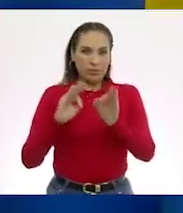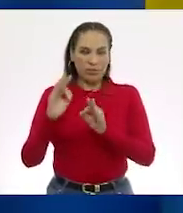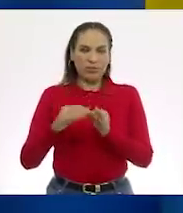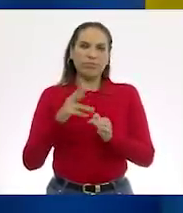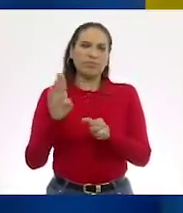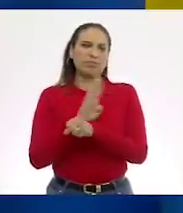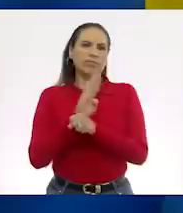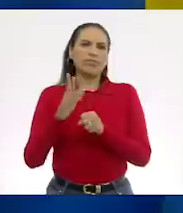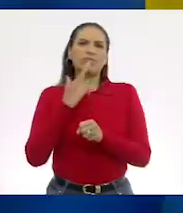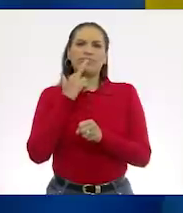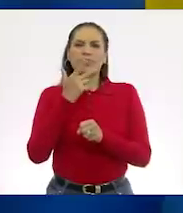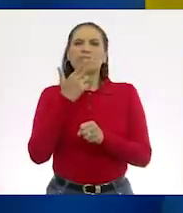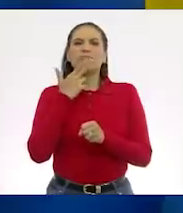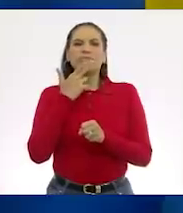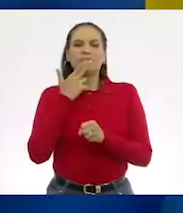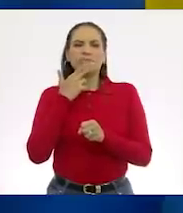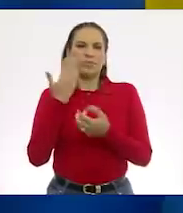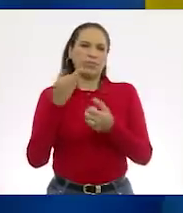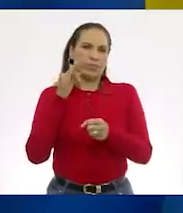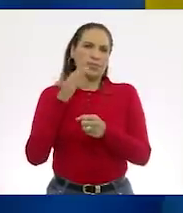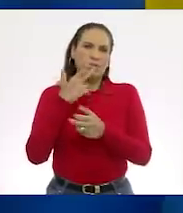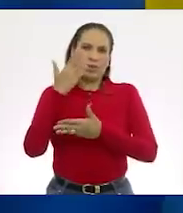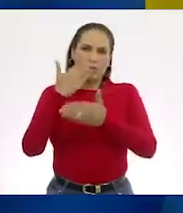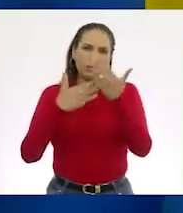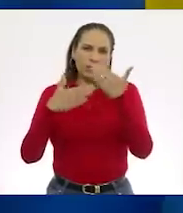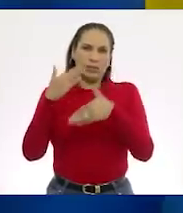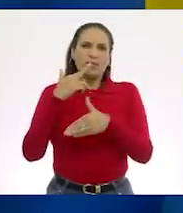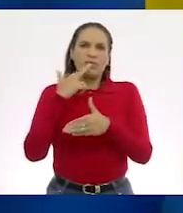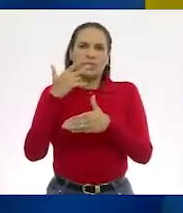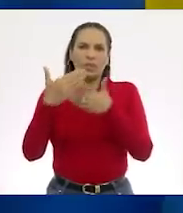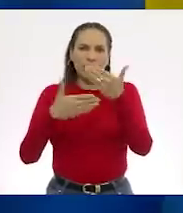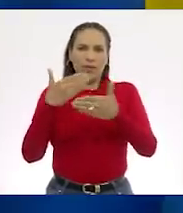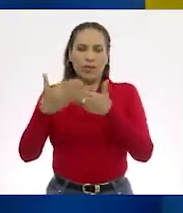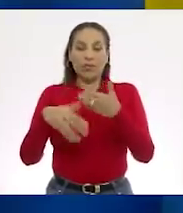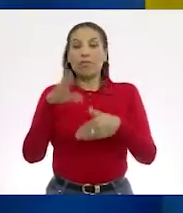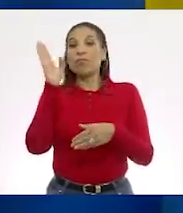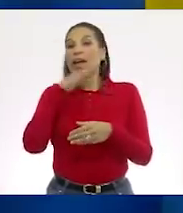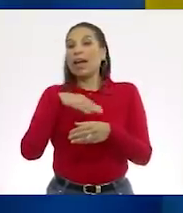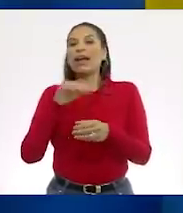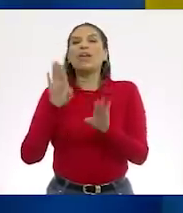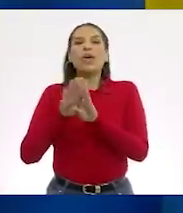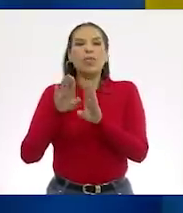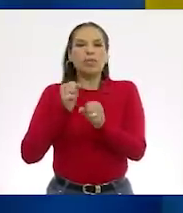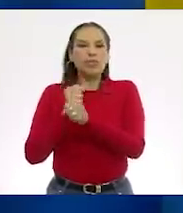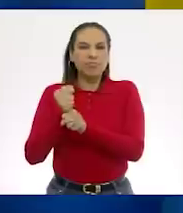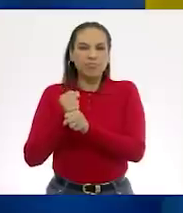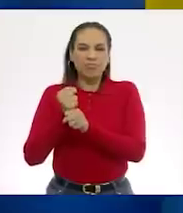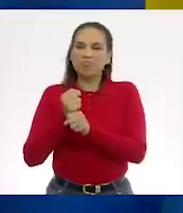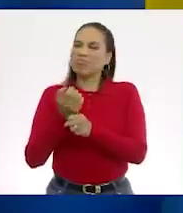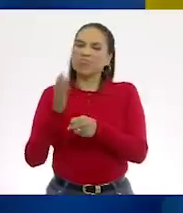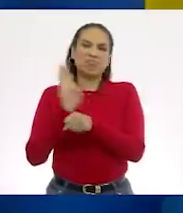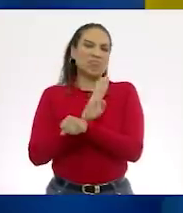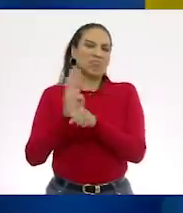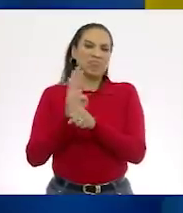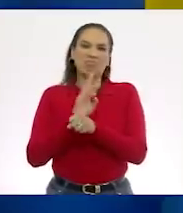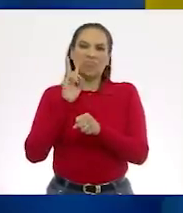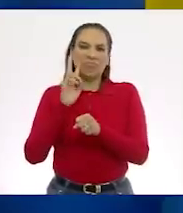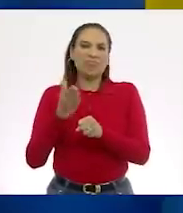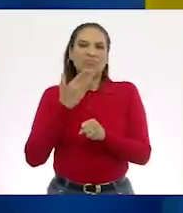el bienestar se favorece. Pero en cambio, con un maltrato, el bienestar se ve muy